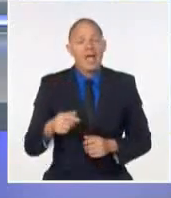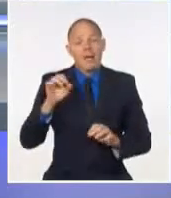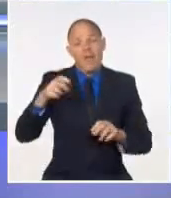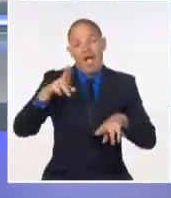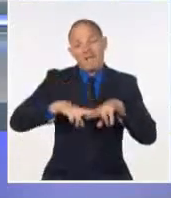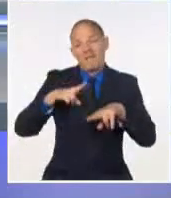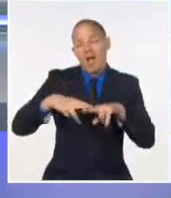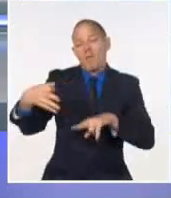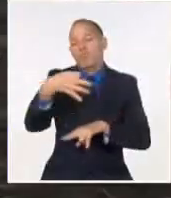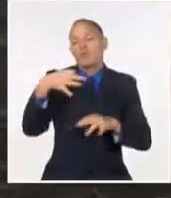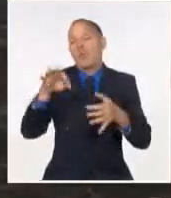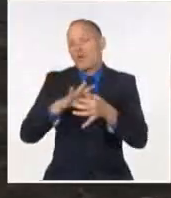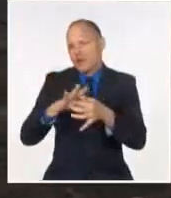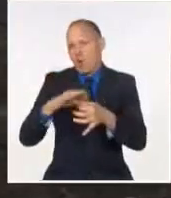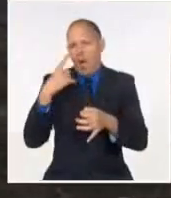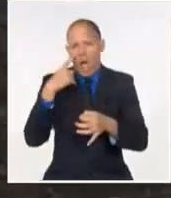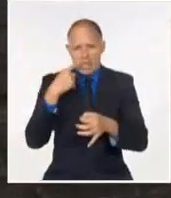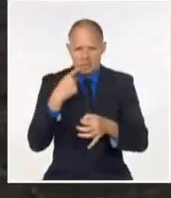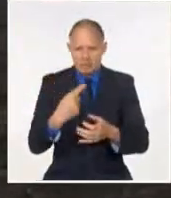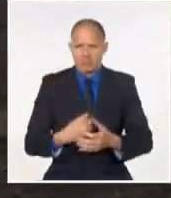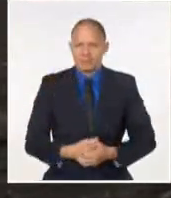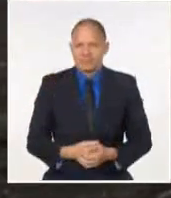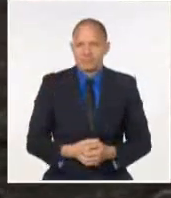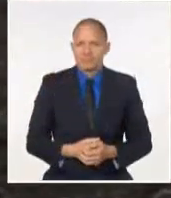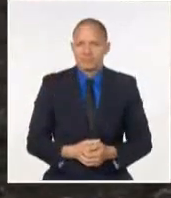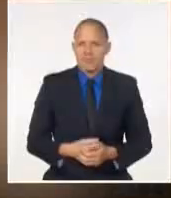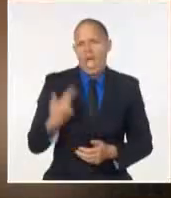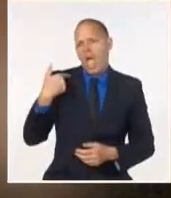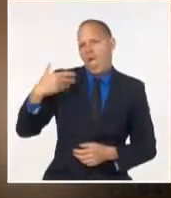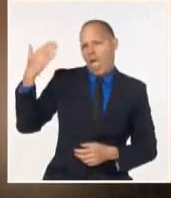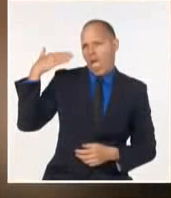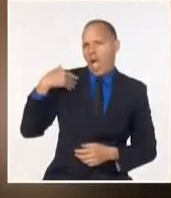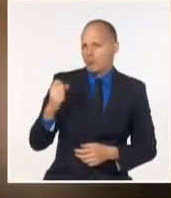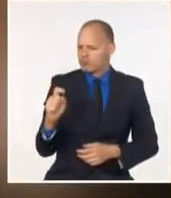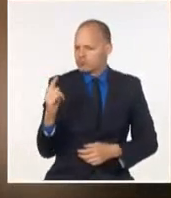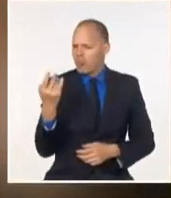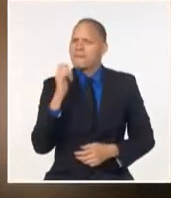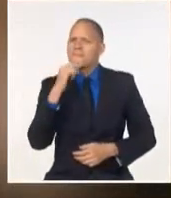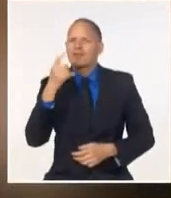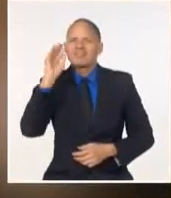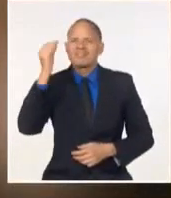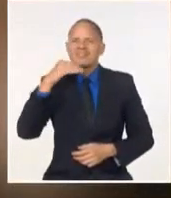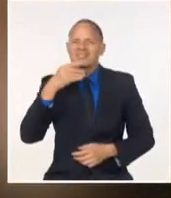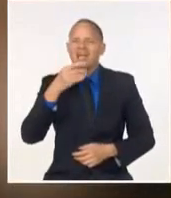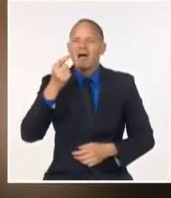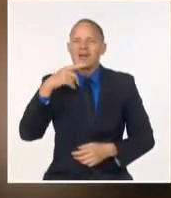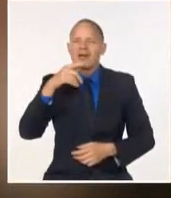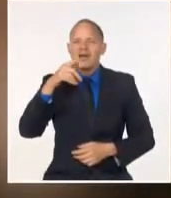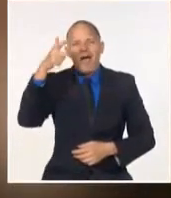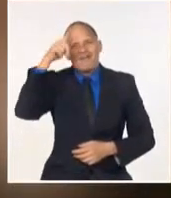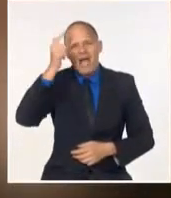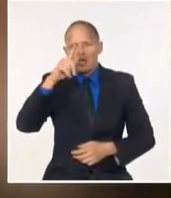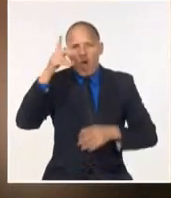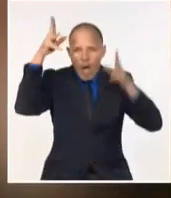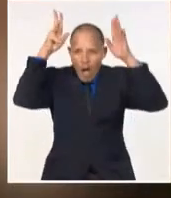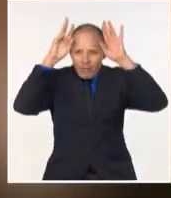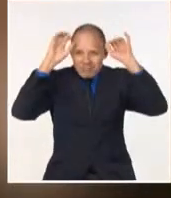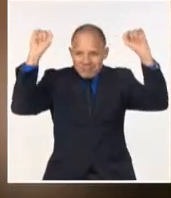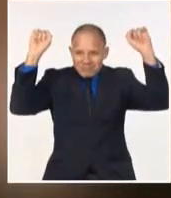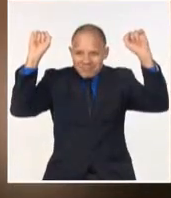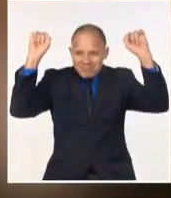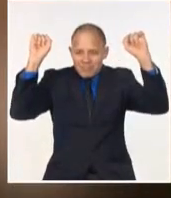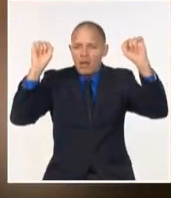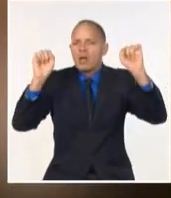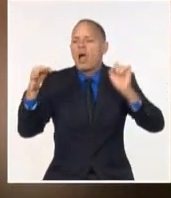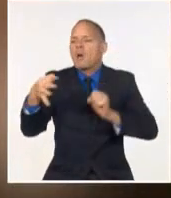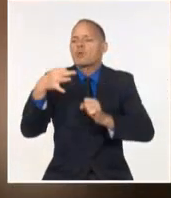de Guanabacoa. Esa madrugada sacrificaron una búfala perteneciente a la bufalina La Frontera en el poblado Las Minas en